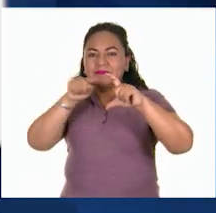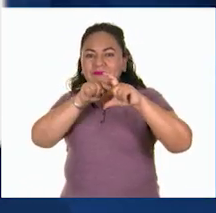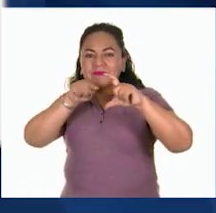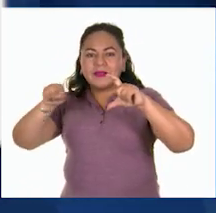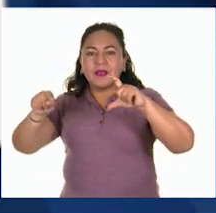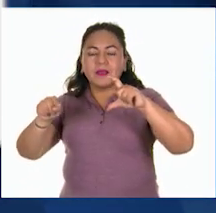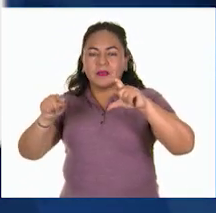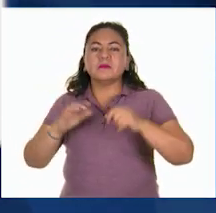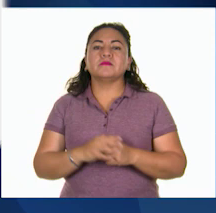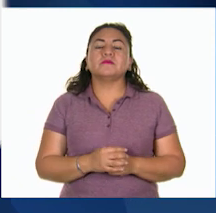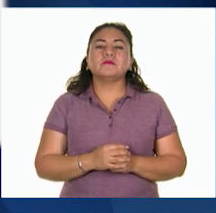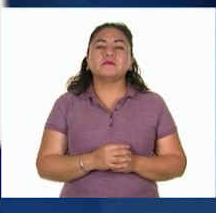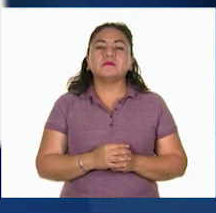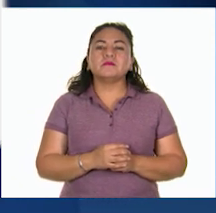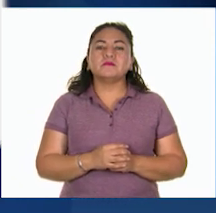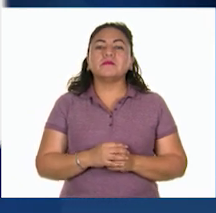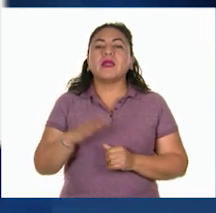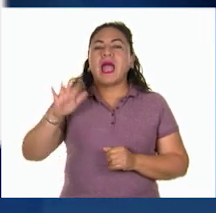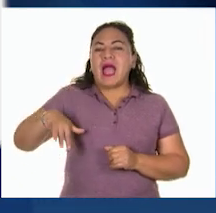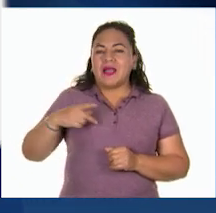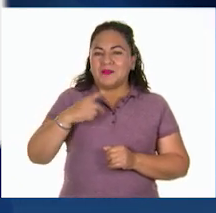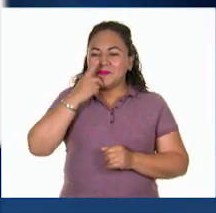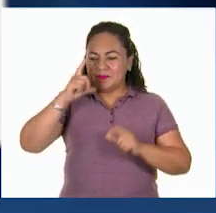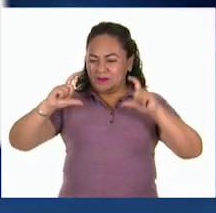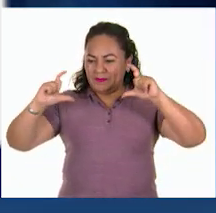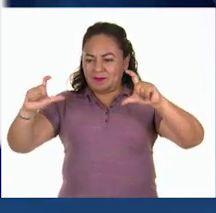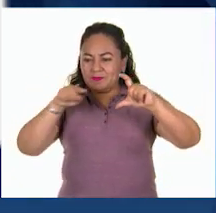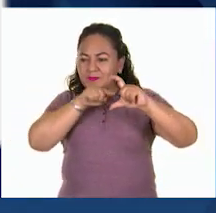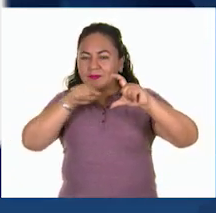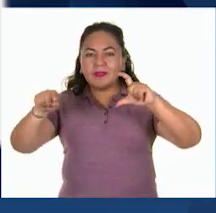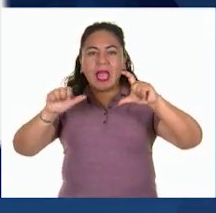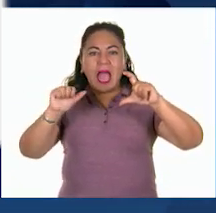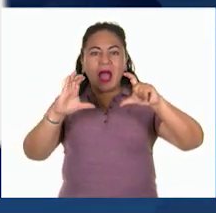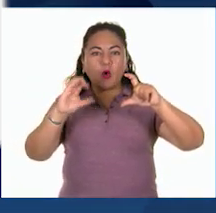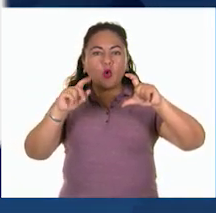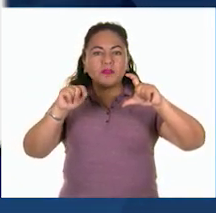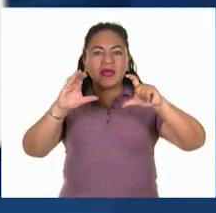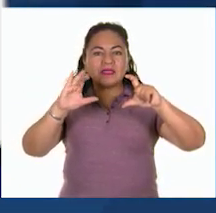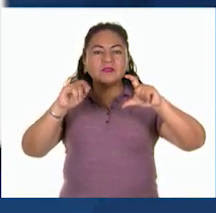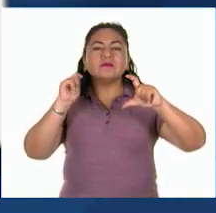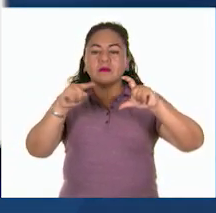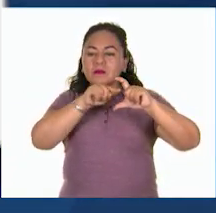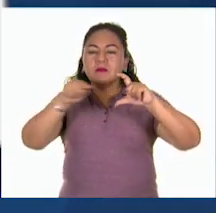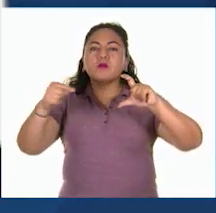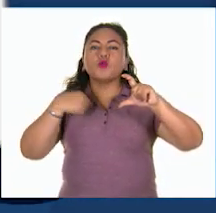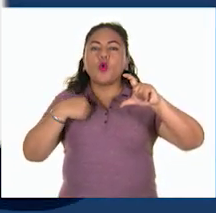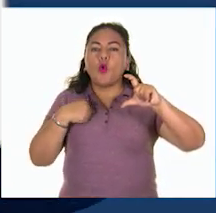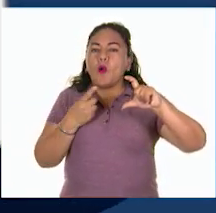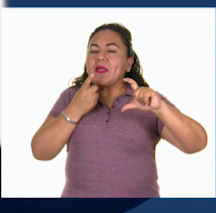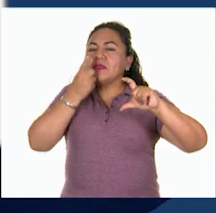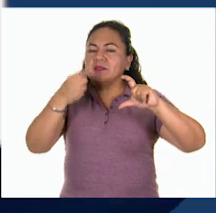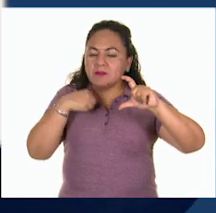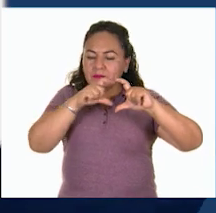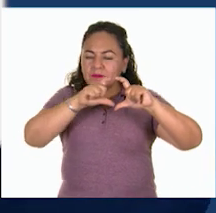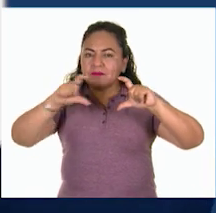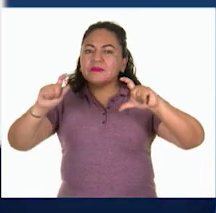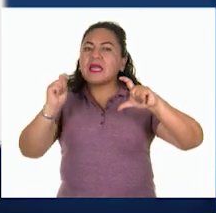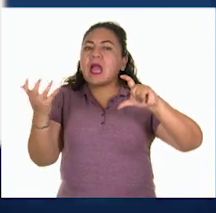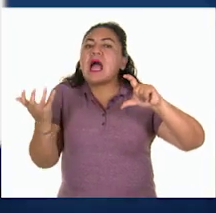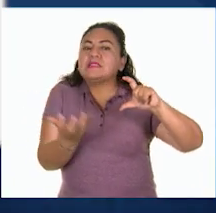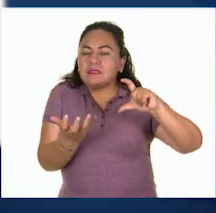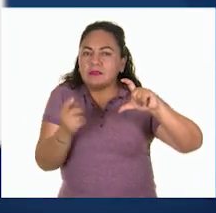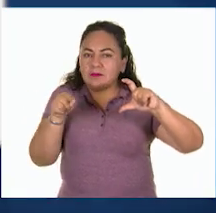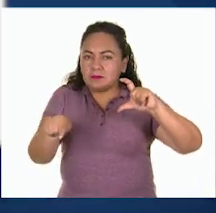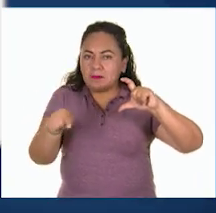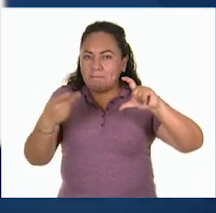bien. La acotación, como decíamos, pues son las instrucciones. Entonces voy a escribir. Aquí voy